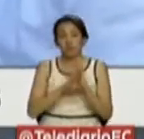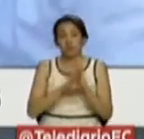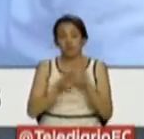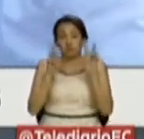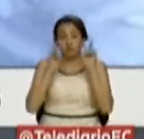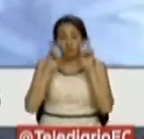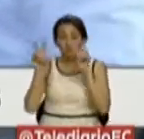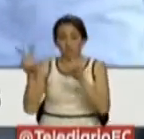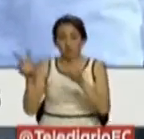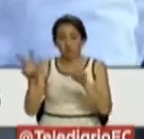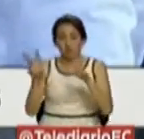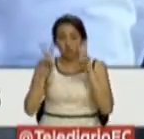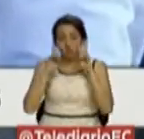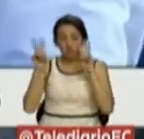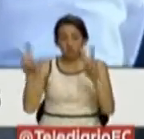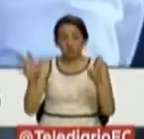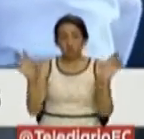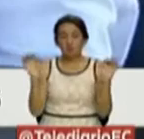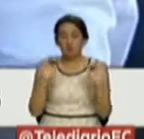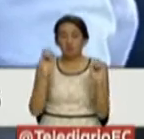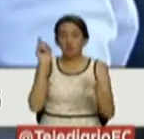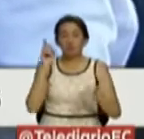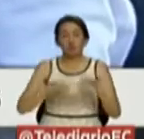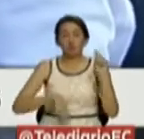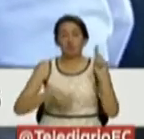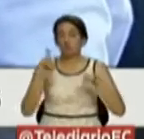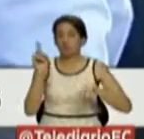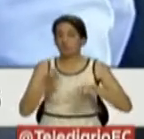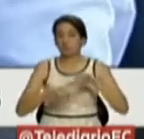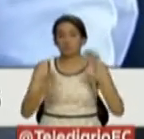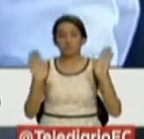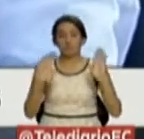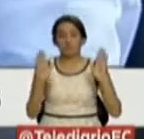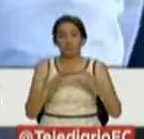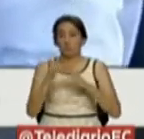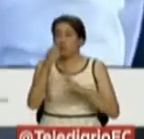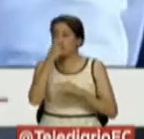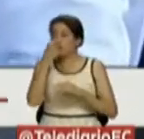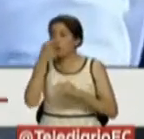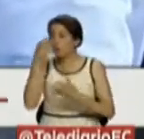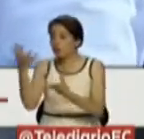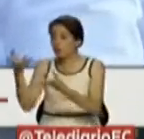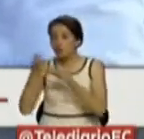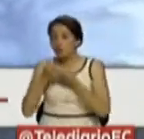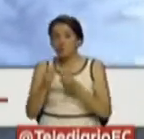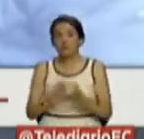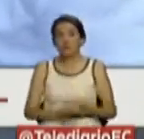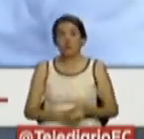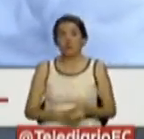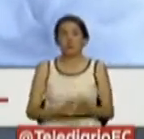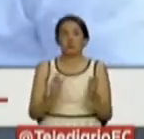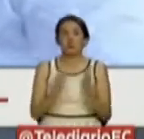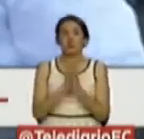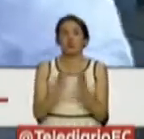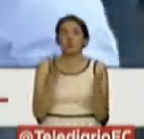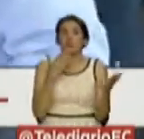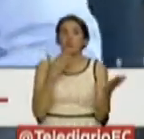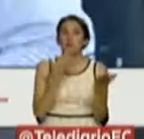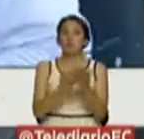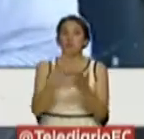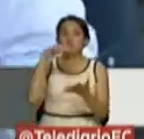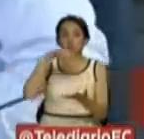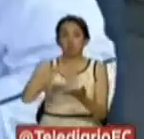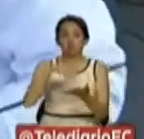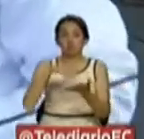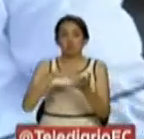vigilados y no puedan tal vez ser tentados a esta situación. Muchas gracias, capitán, y que estudien mucho, que